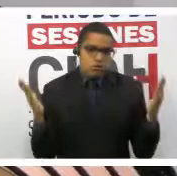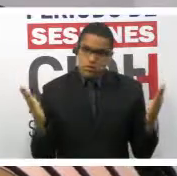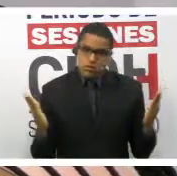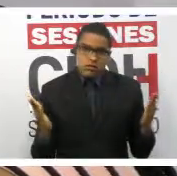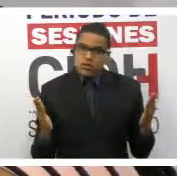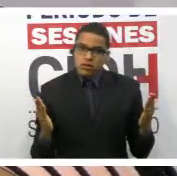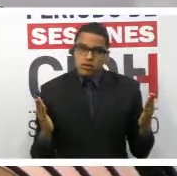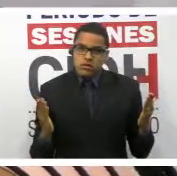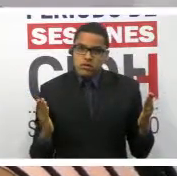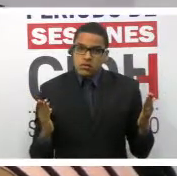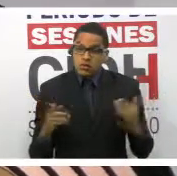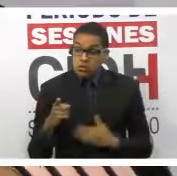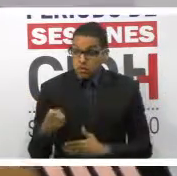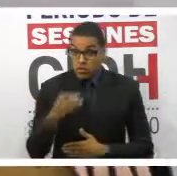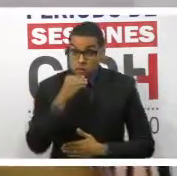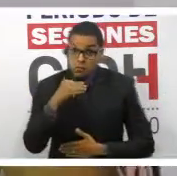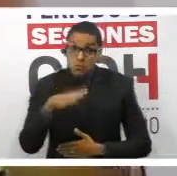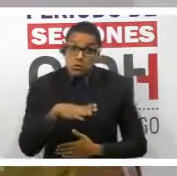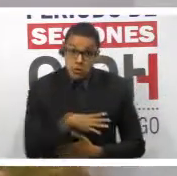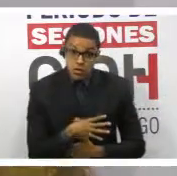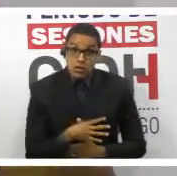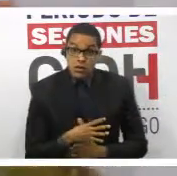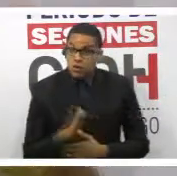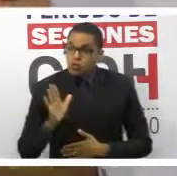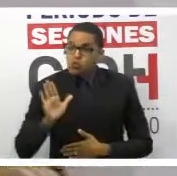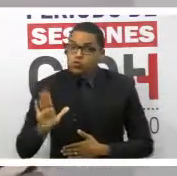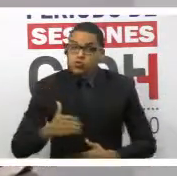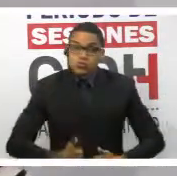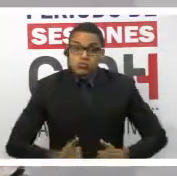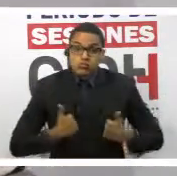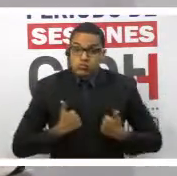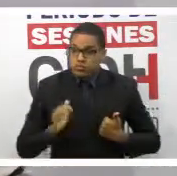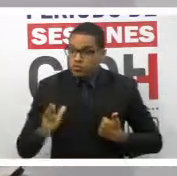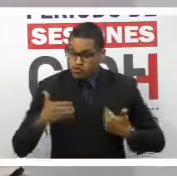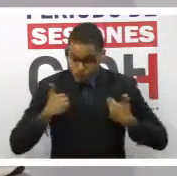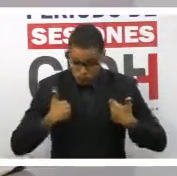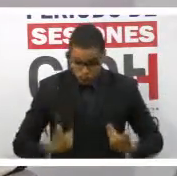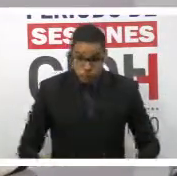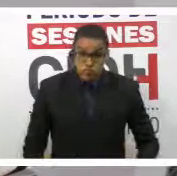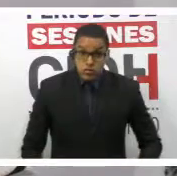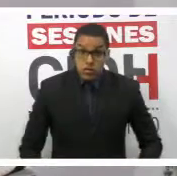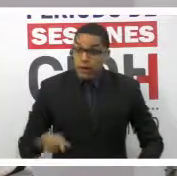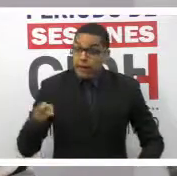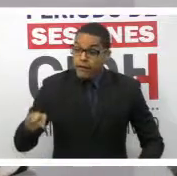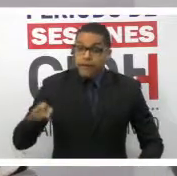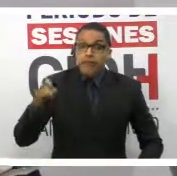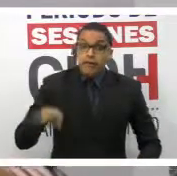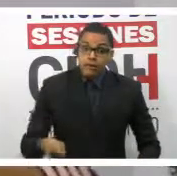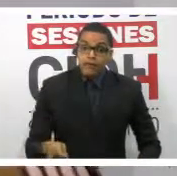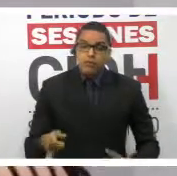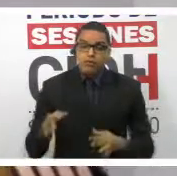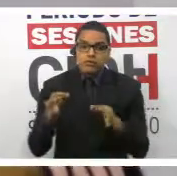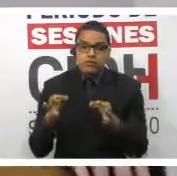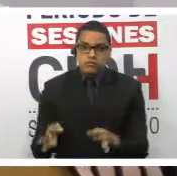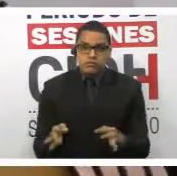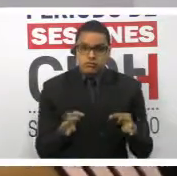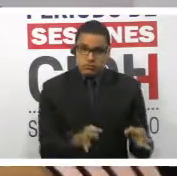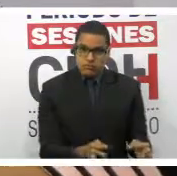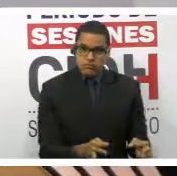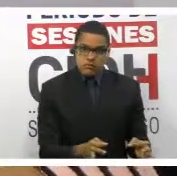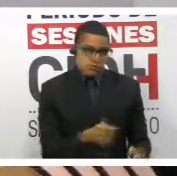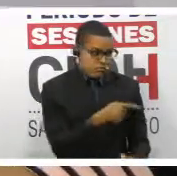sobre su vida sobre su cuerpo en la